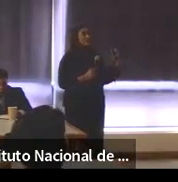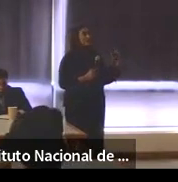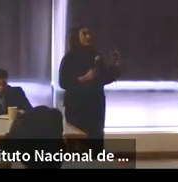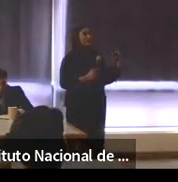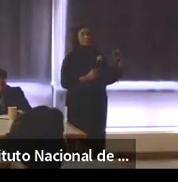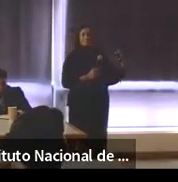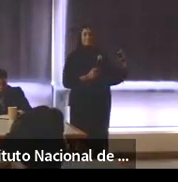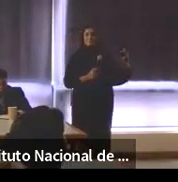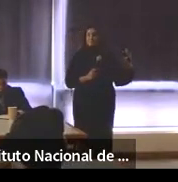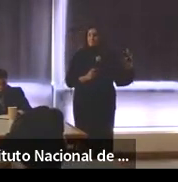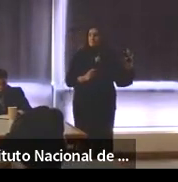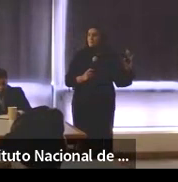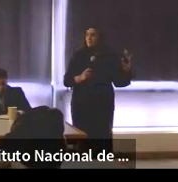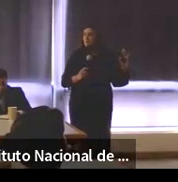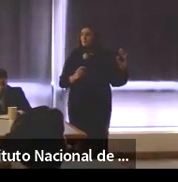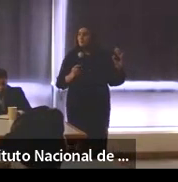que